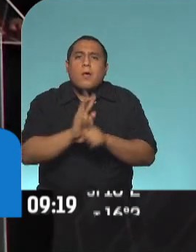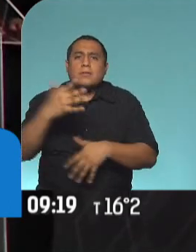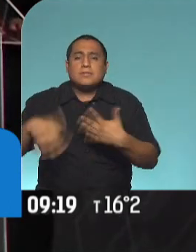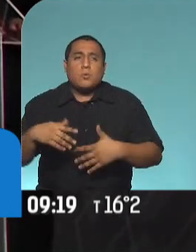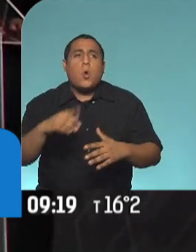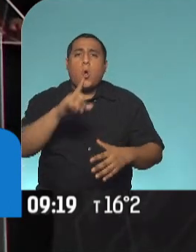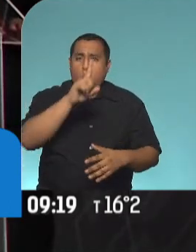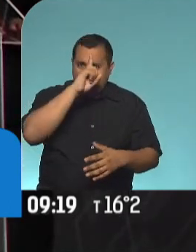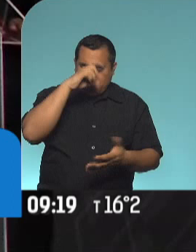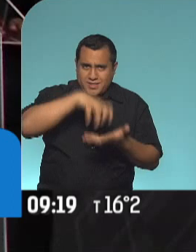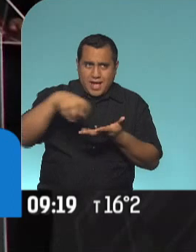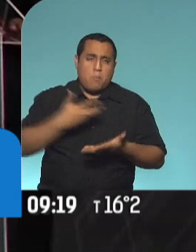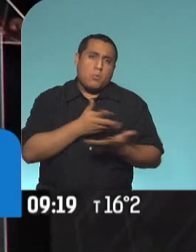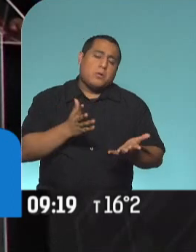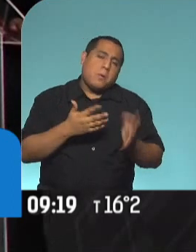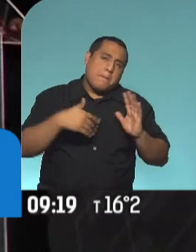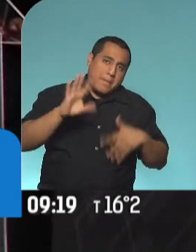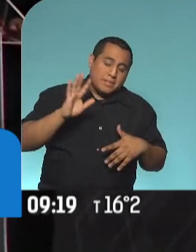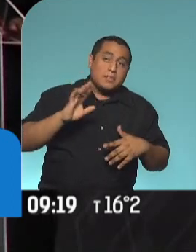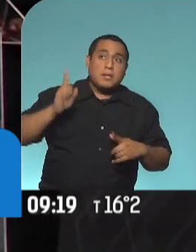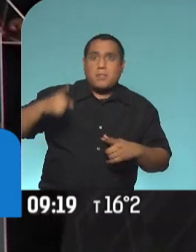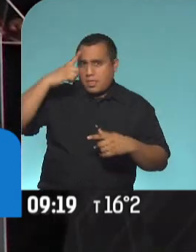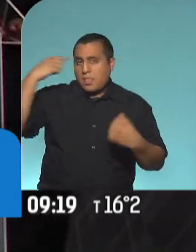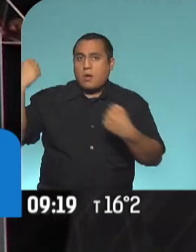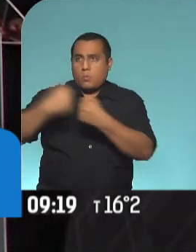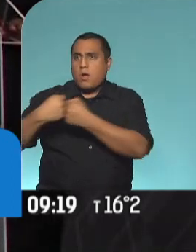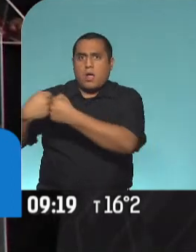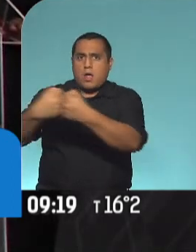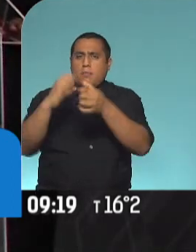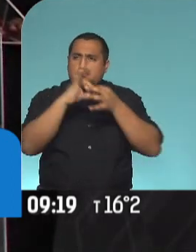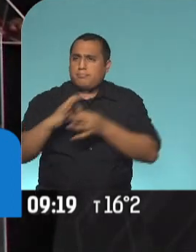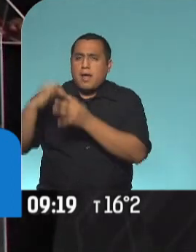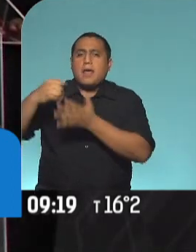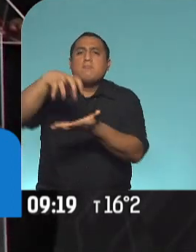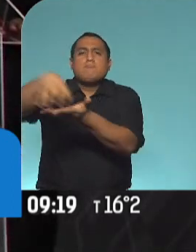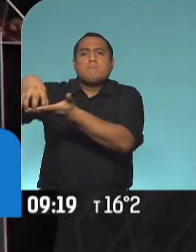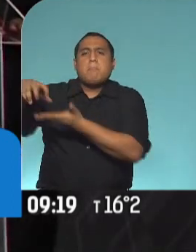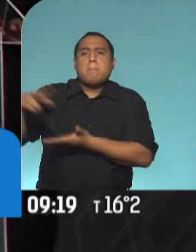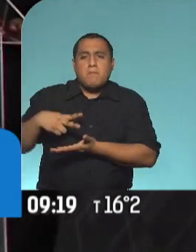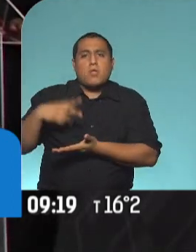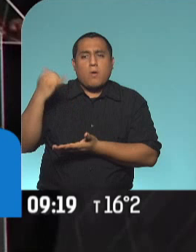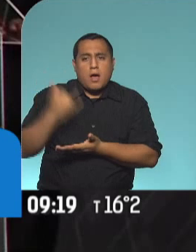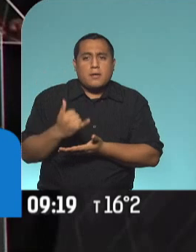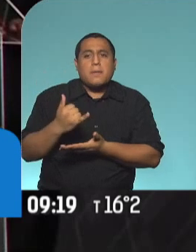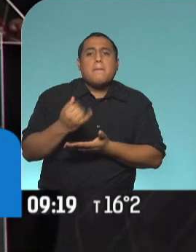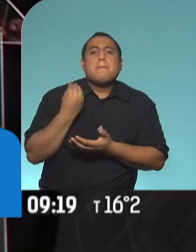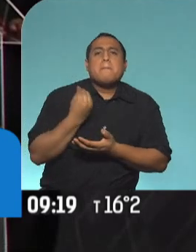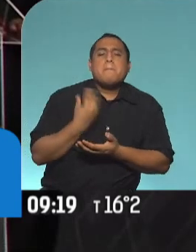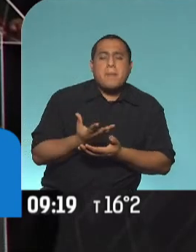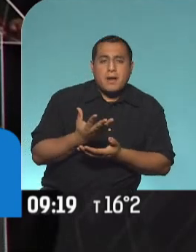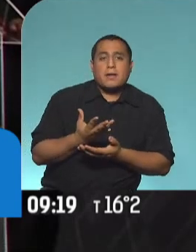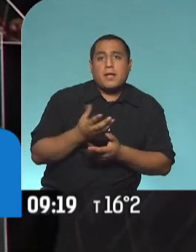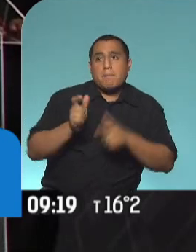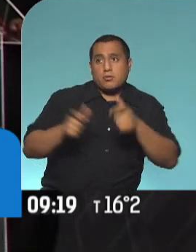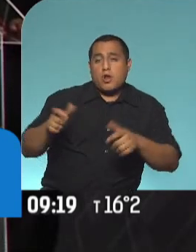hospitales públicos principalmente y el acuerdo que han logrado con los establecimientos privados para concentrar la atención de los pacientes